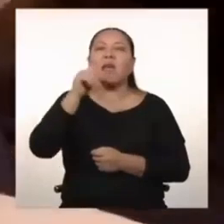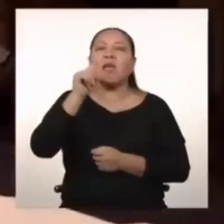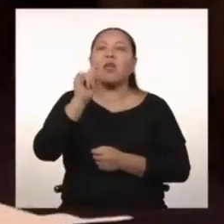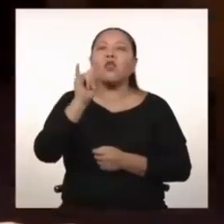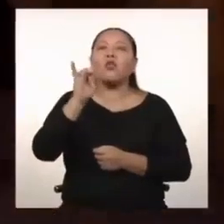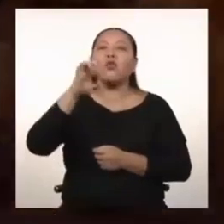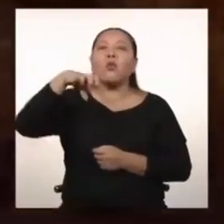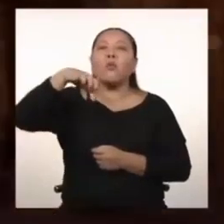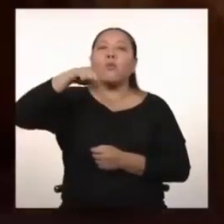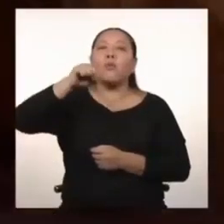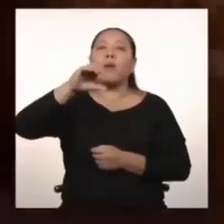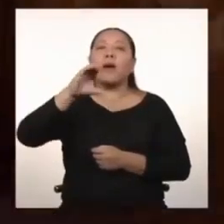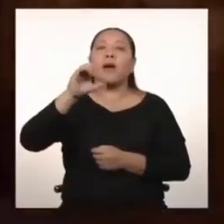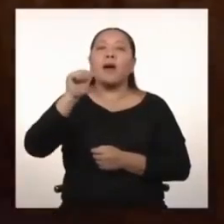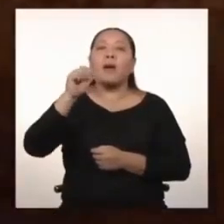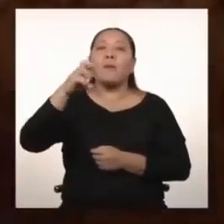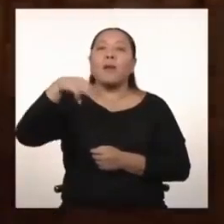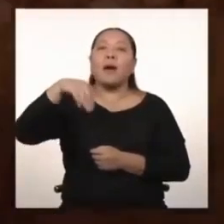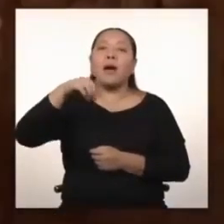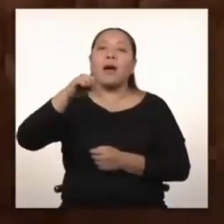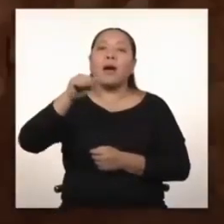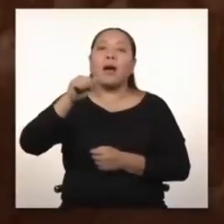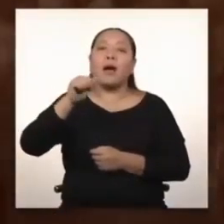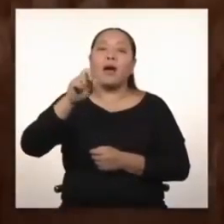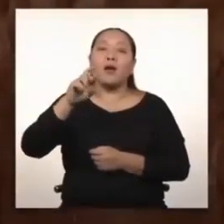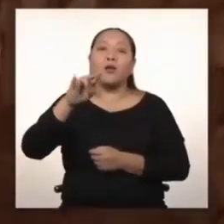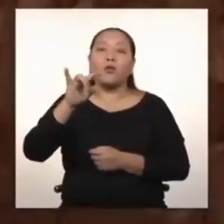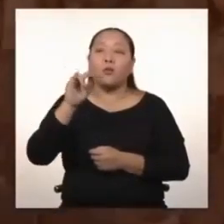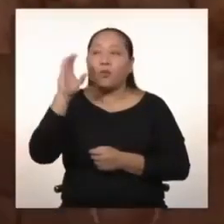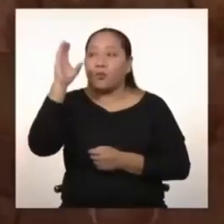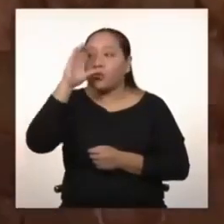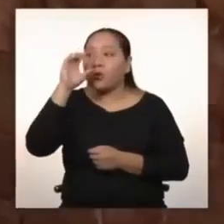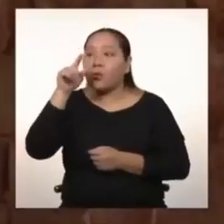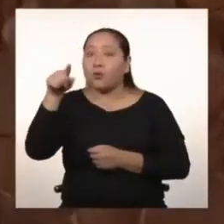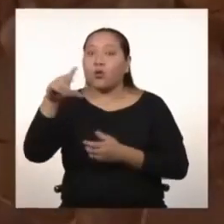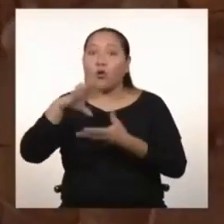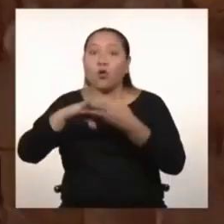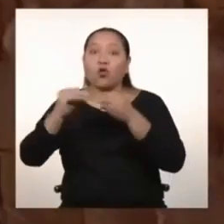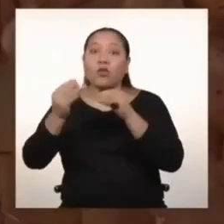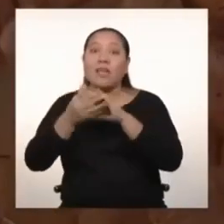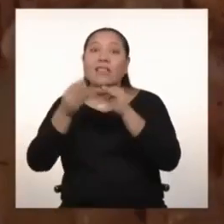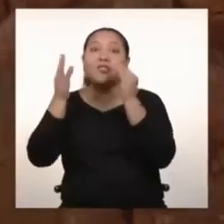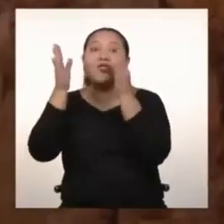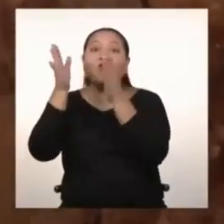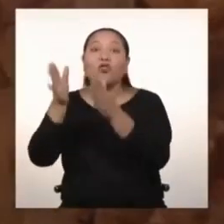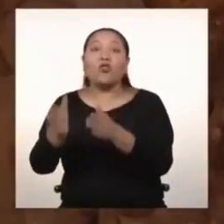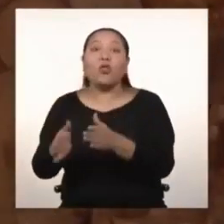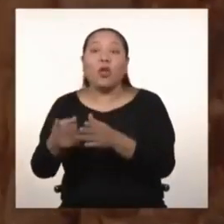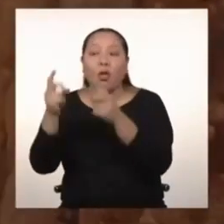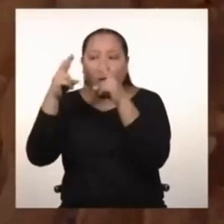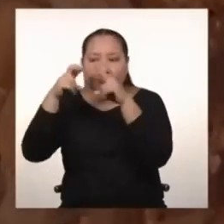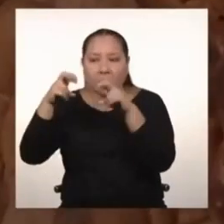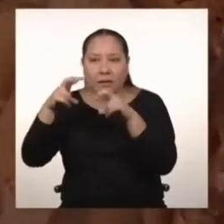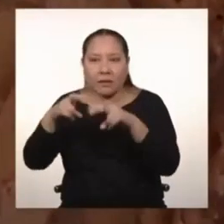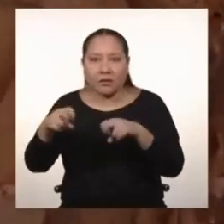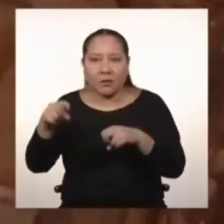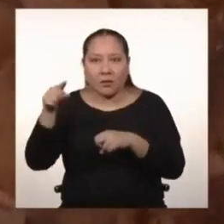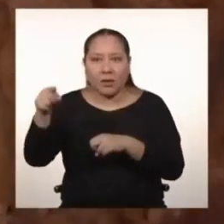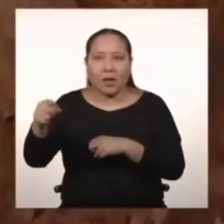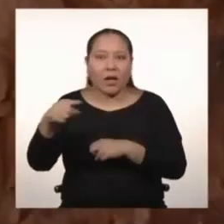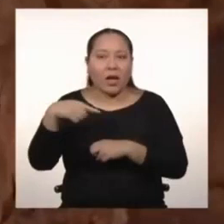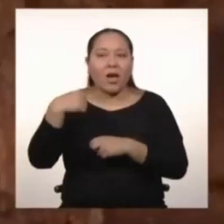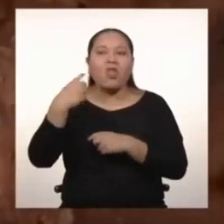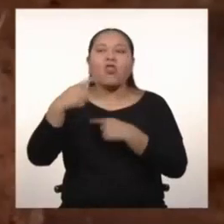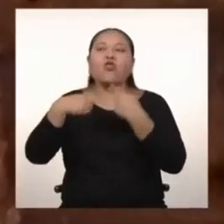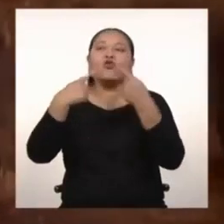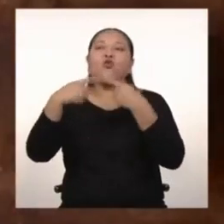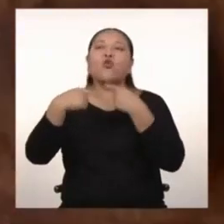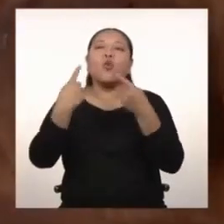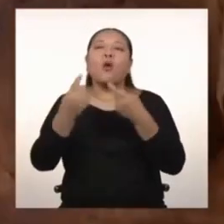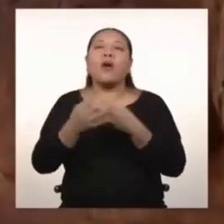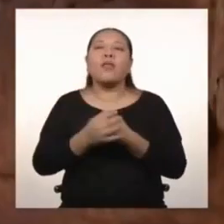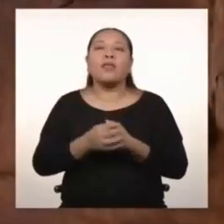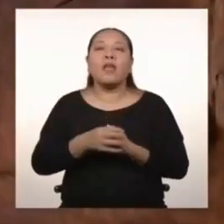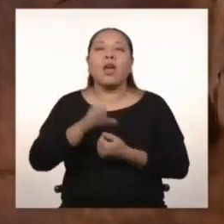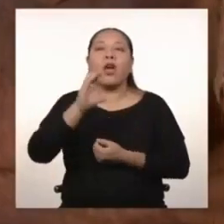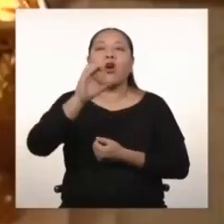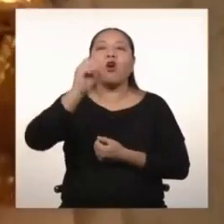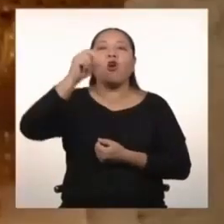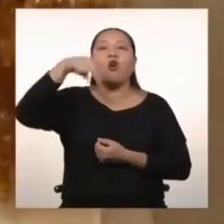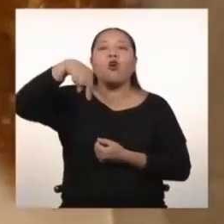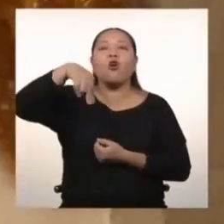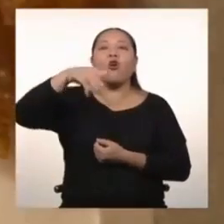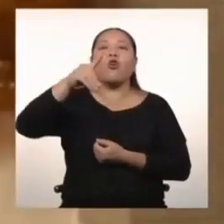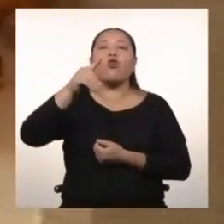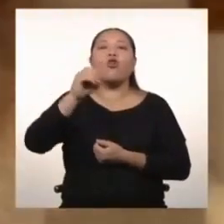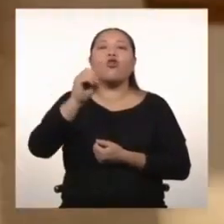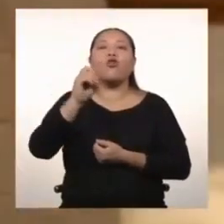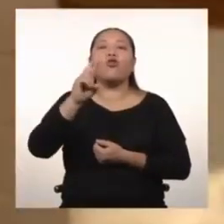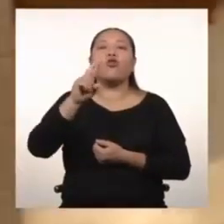Buscamos a Donato Amado, prestigioso historiador cusqueño, para que nos ponga en contexto a José Gabriel Condorcanqui Noguera, nombre de bautizo de Túpac